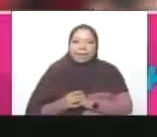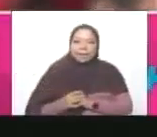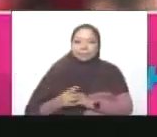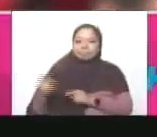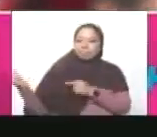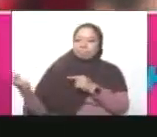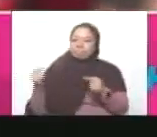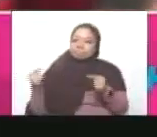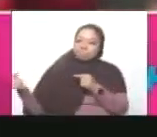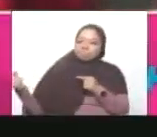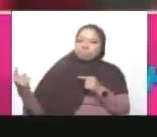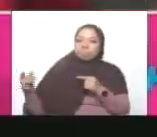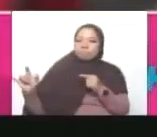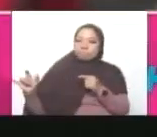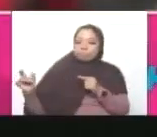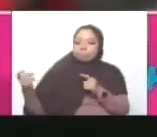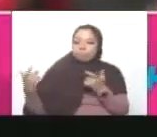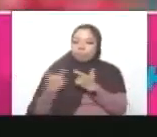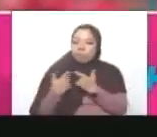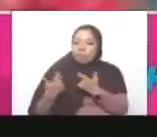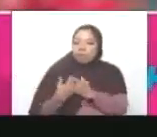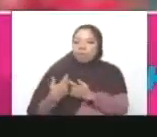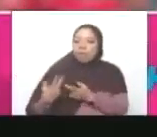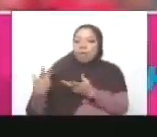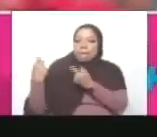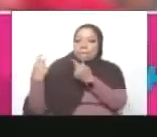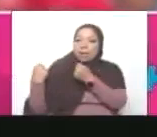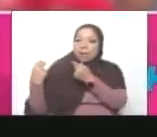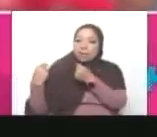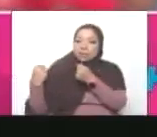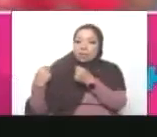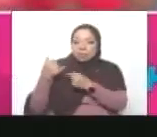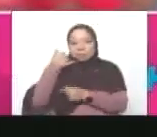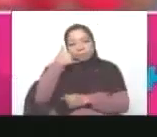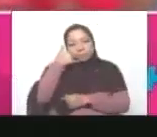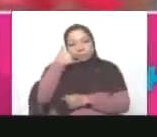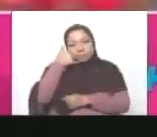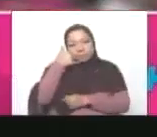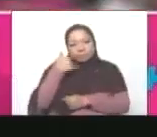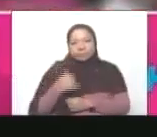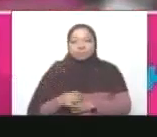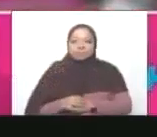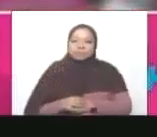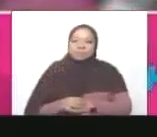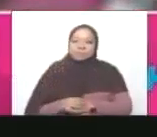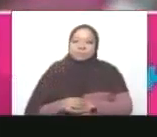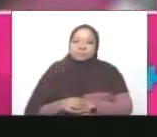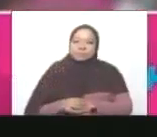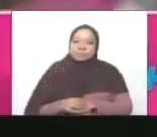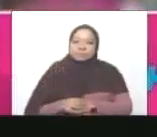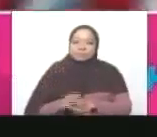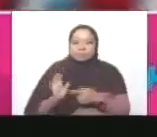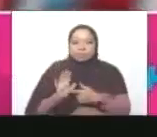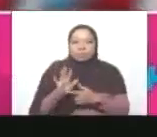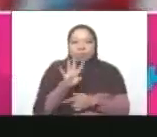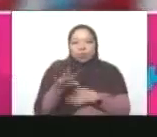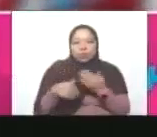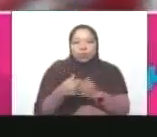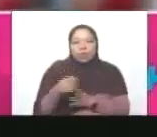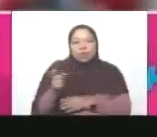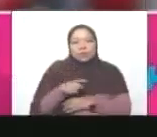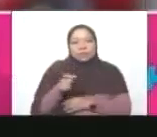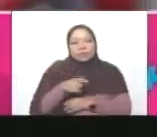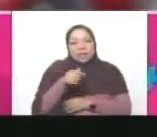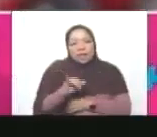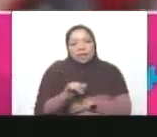instrumento de lucha, de combate, de esperanza, que es la VENAP. Allí hacemos y reflejamos pues cuáles son las necesidades